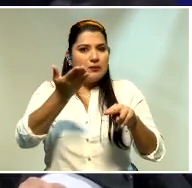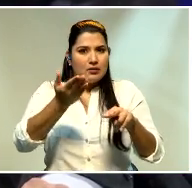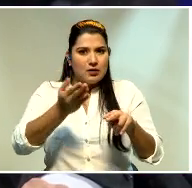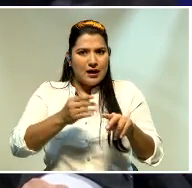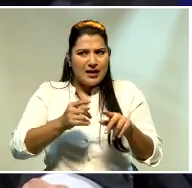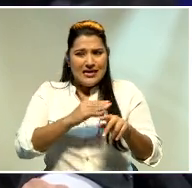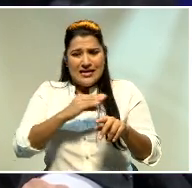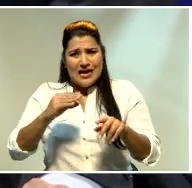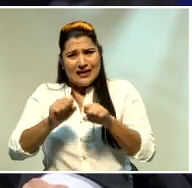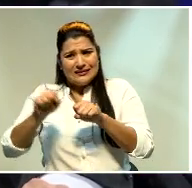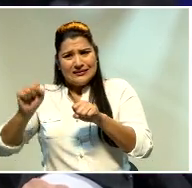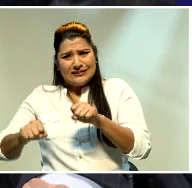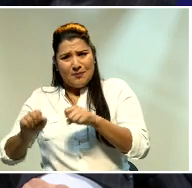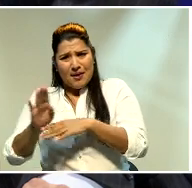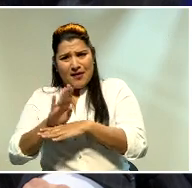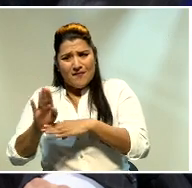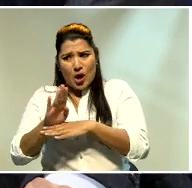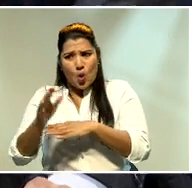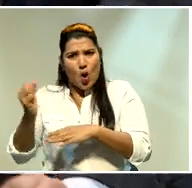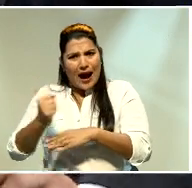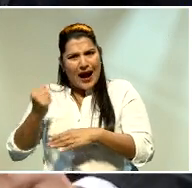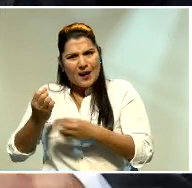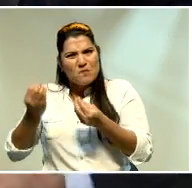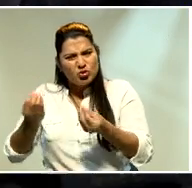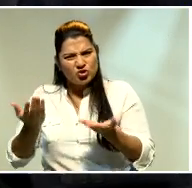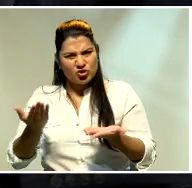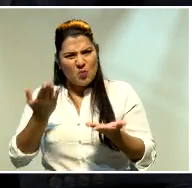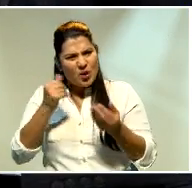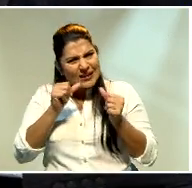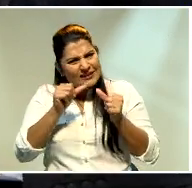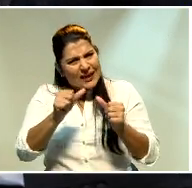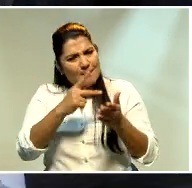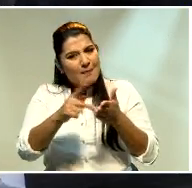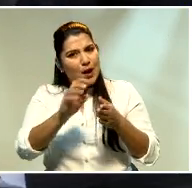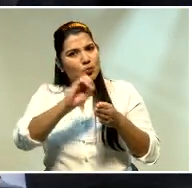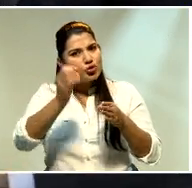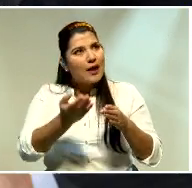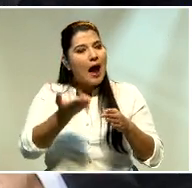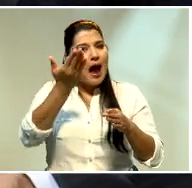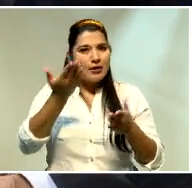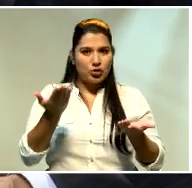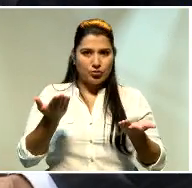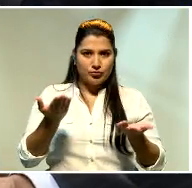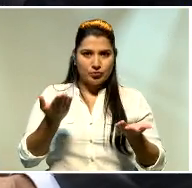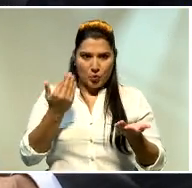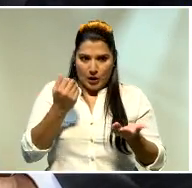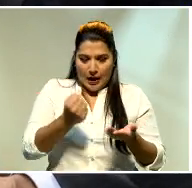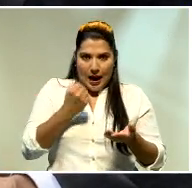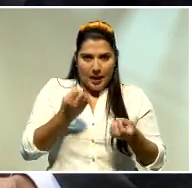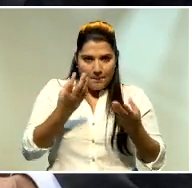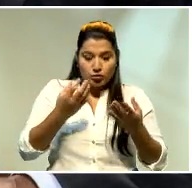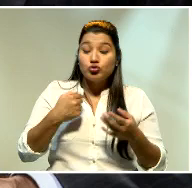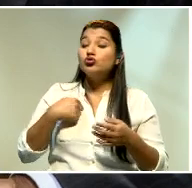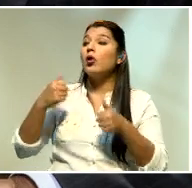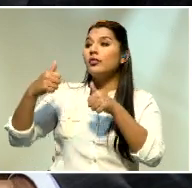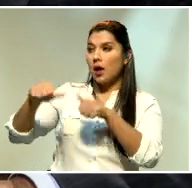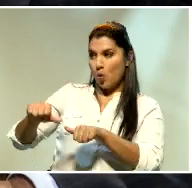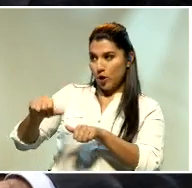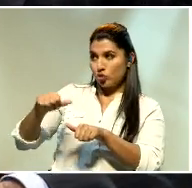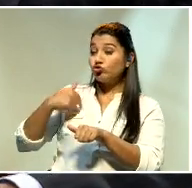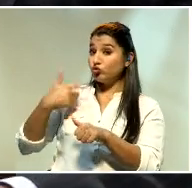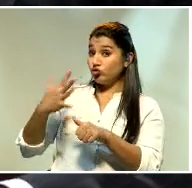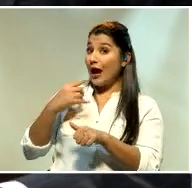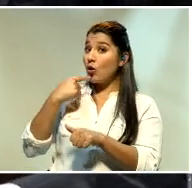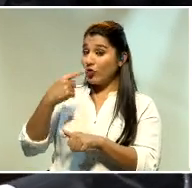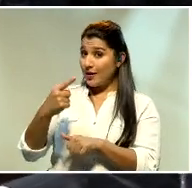sistema bancario tiene enormes ganancias? Ahí señalaría varias cosas. Bueno, primero yo estoy de acuerdo, yo lo he dicho y está en mi plan de